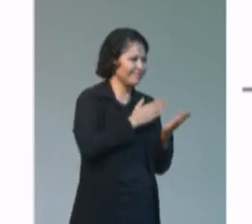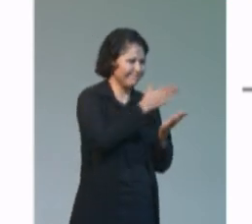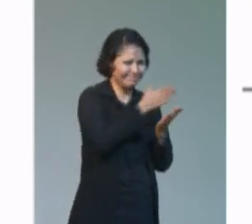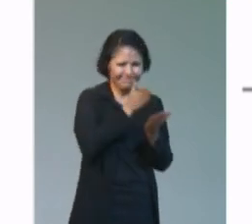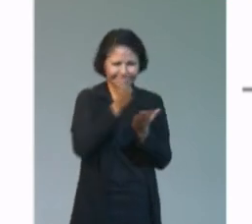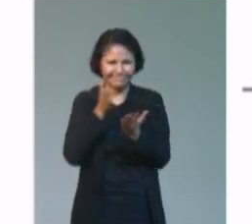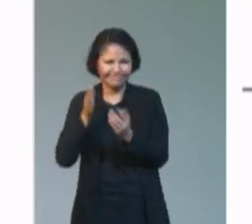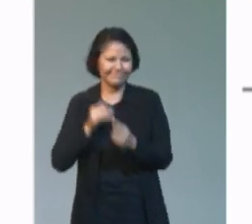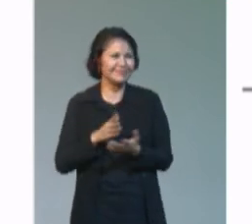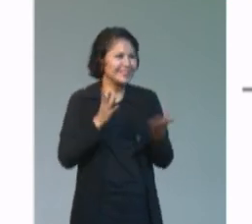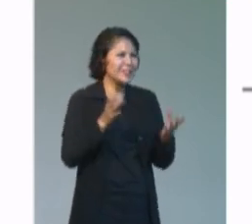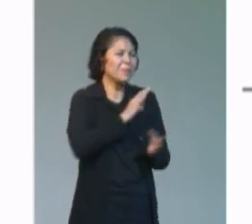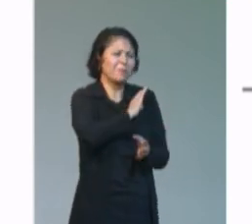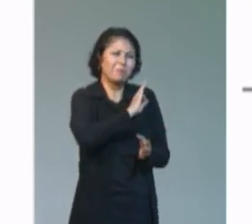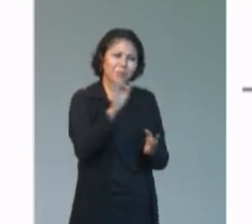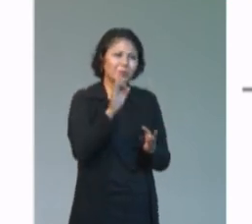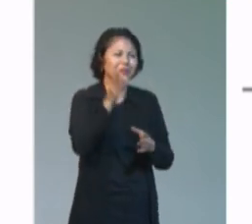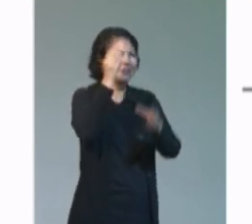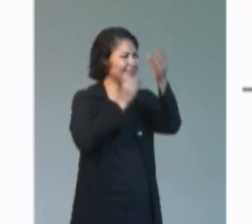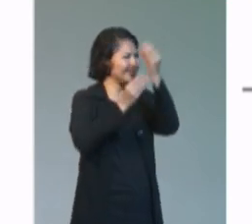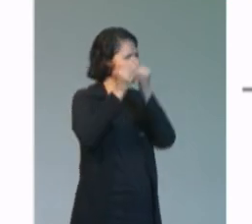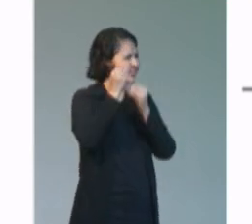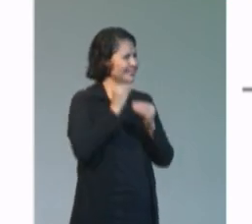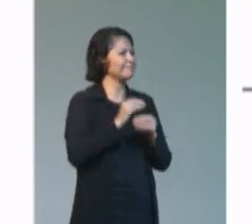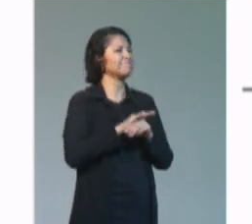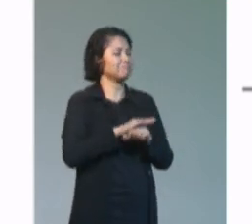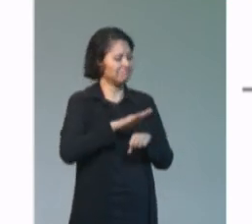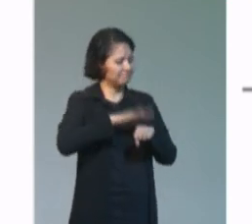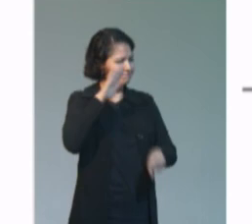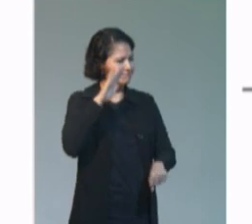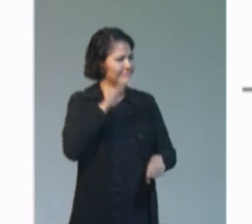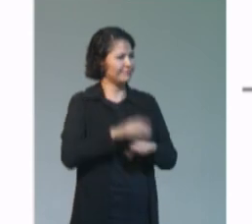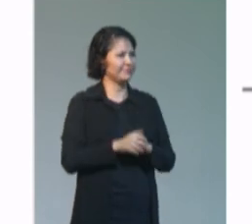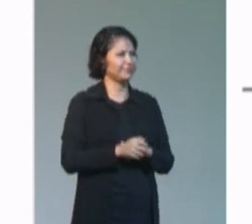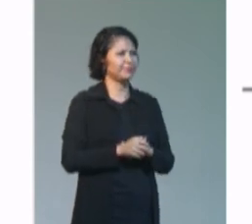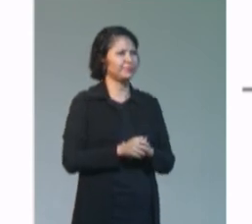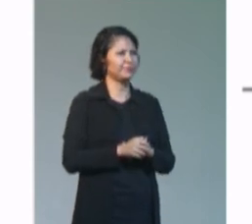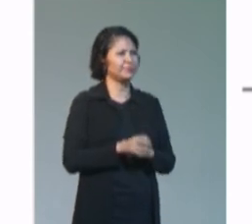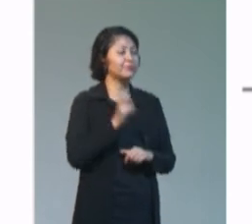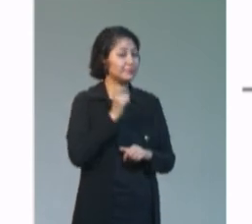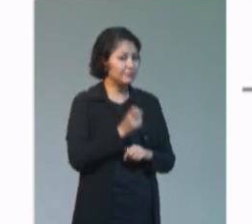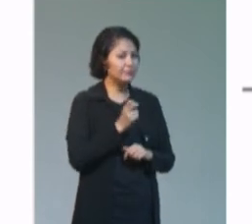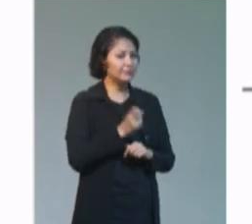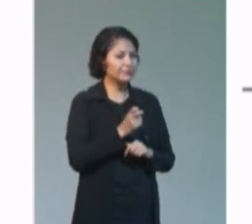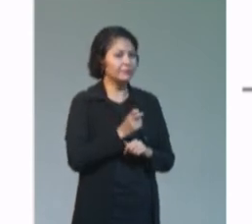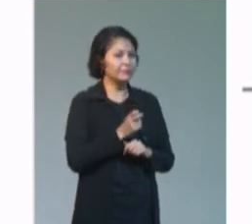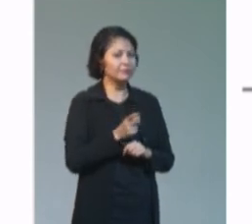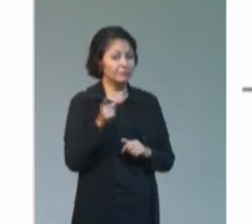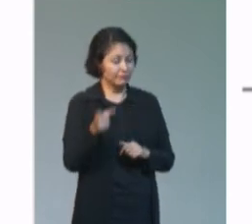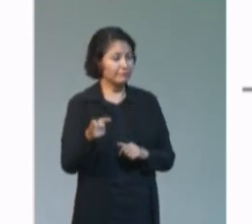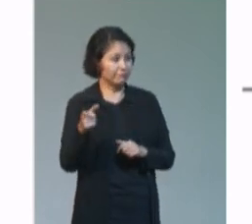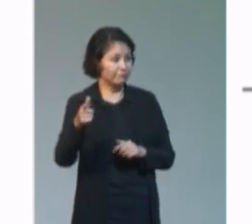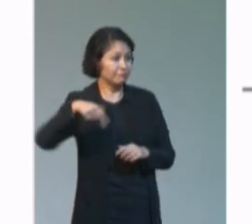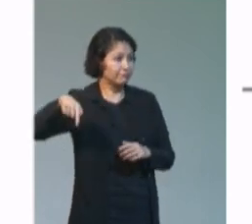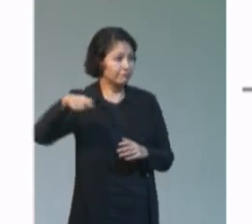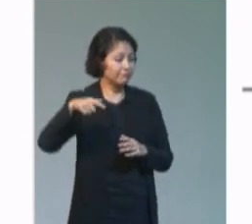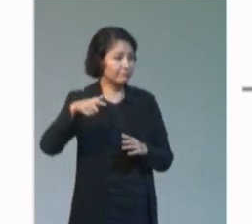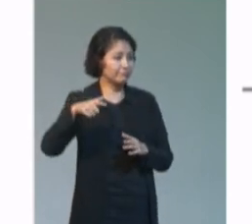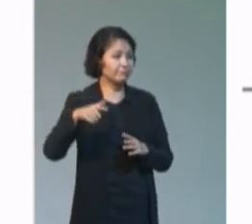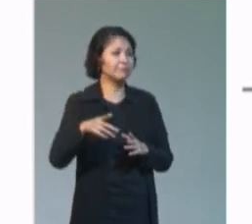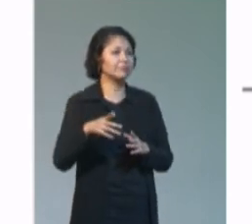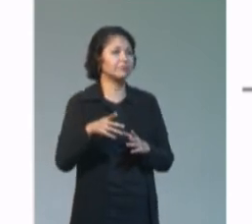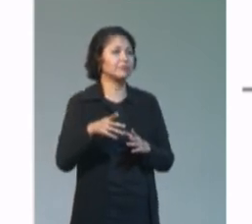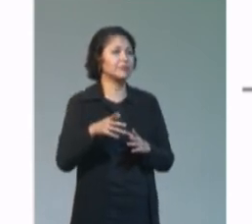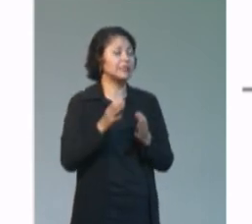pueda favorecer la creación de escenarios de calidad y dentro de ese tipo de diseño pues yo creo que uno de los aspectos